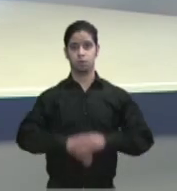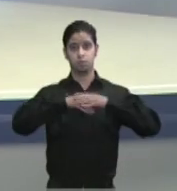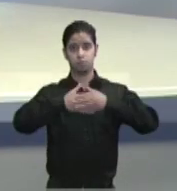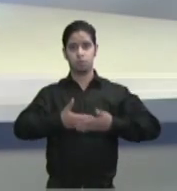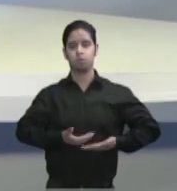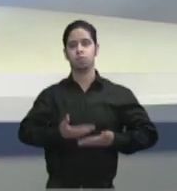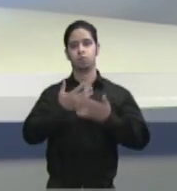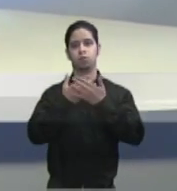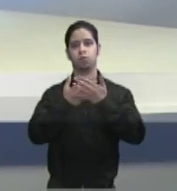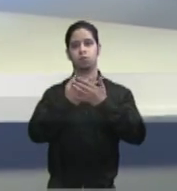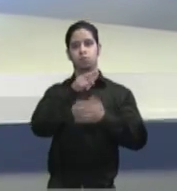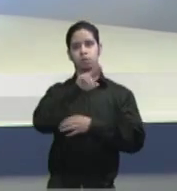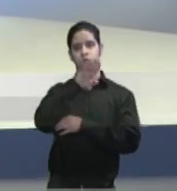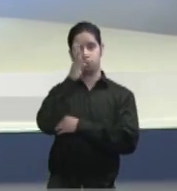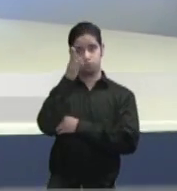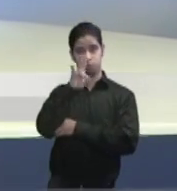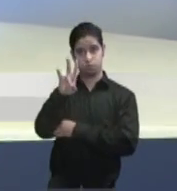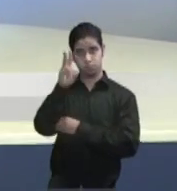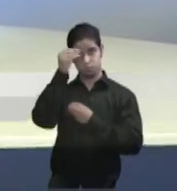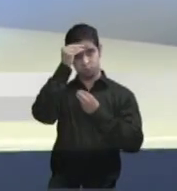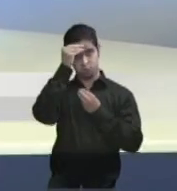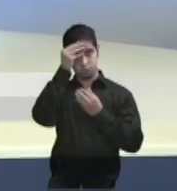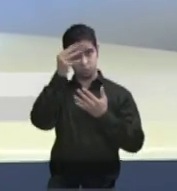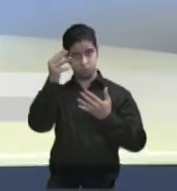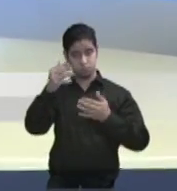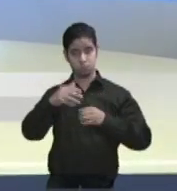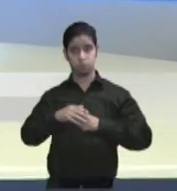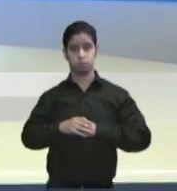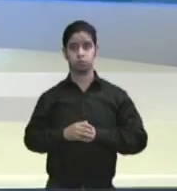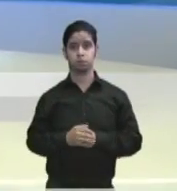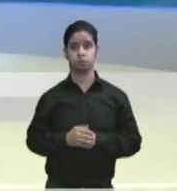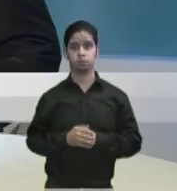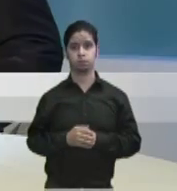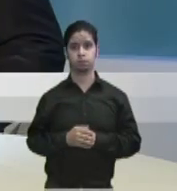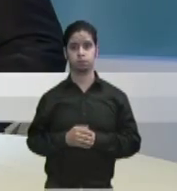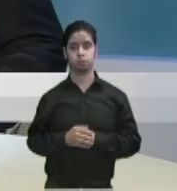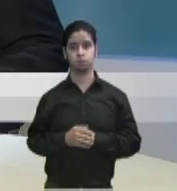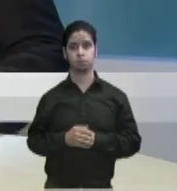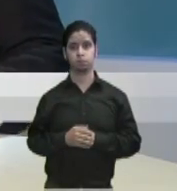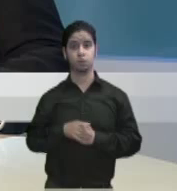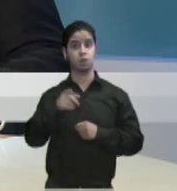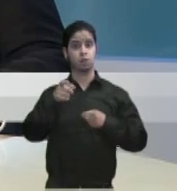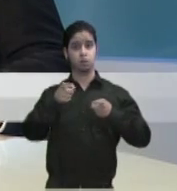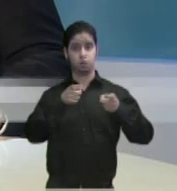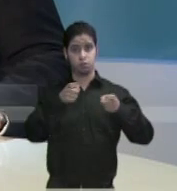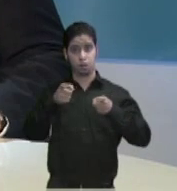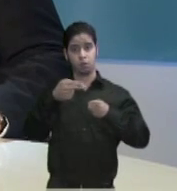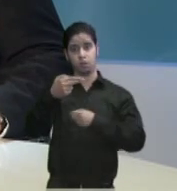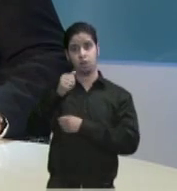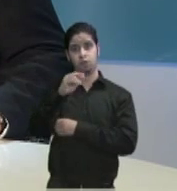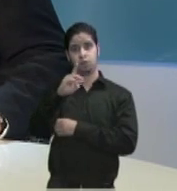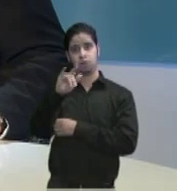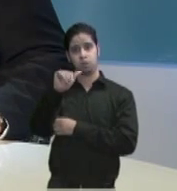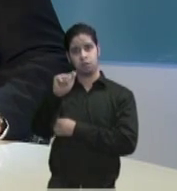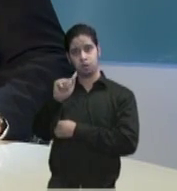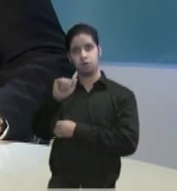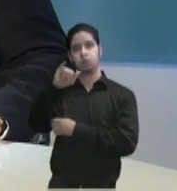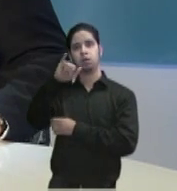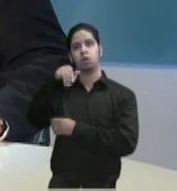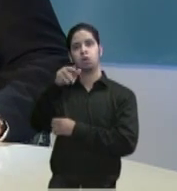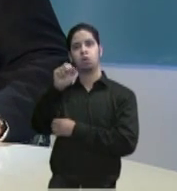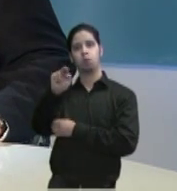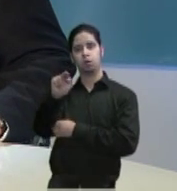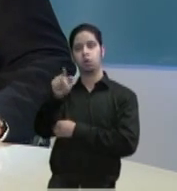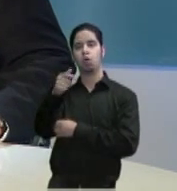Bienvenidos a Noticias 24/7 Informa. De inmediato pasamos a las noticias para esta hora. El secretario de Hacienda, Juan Zaragoza, aclaró hoy que